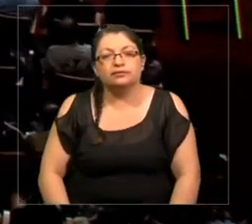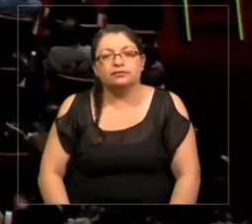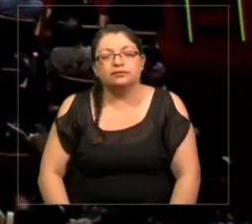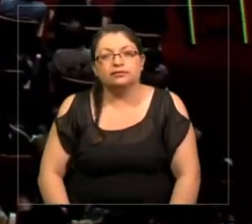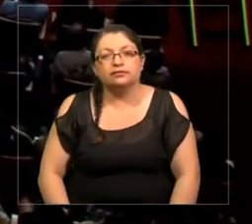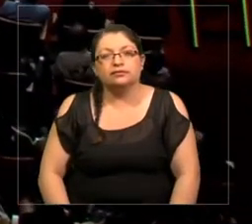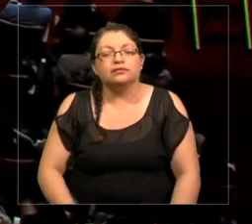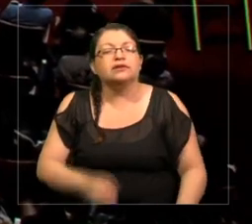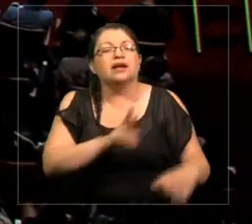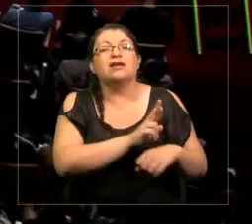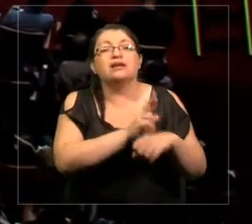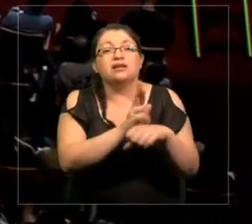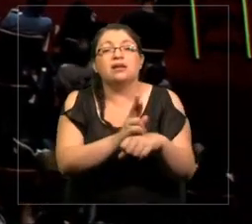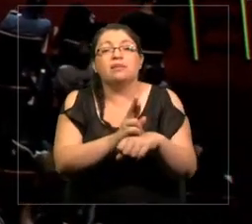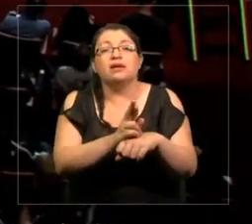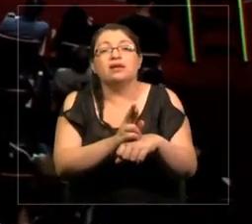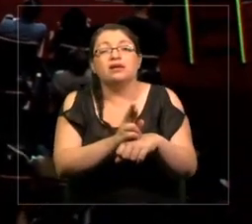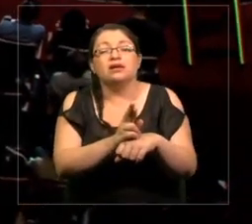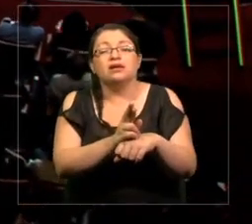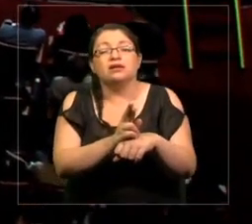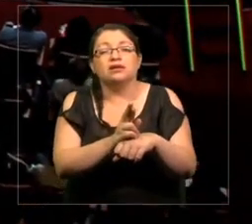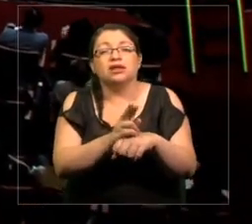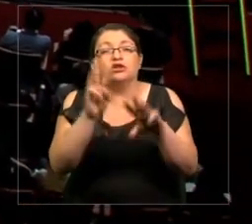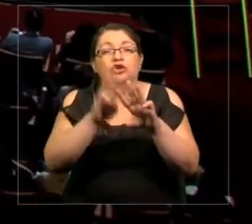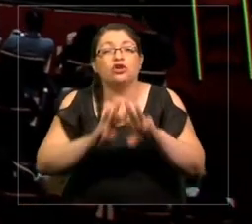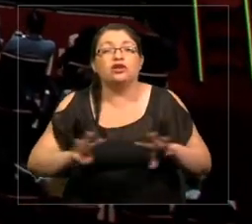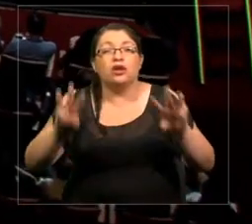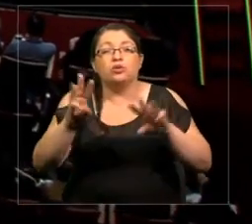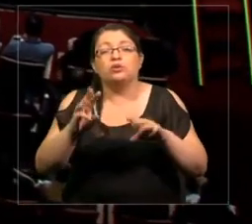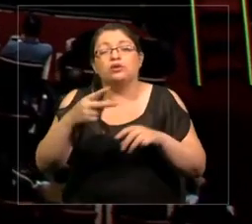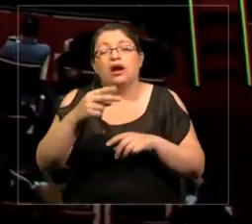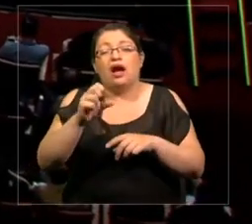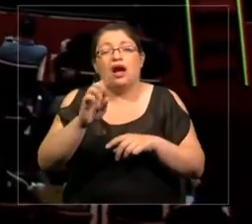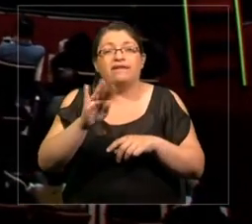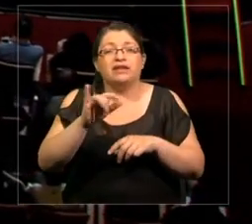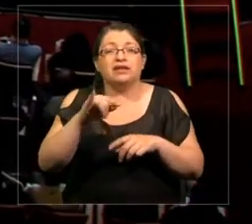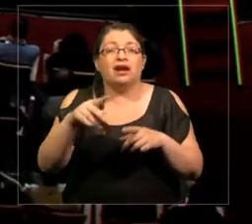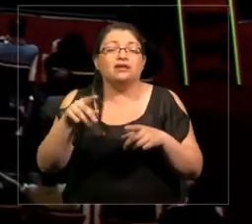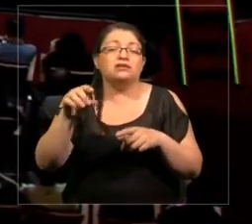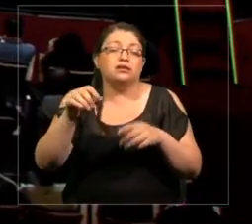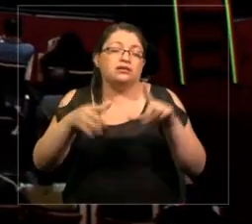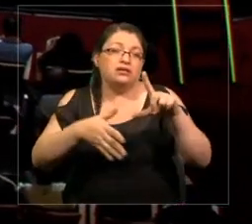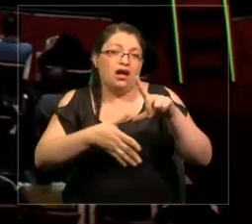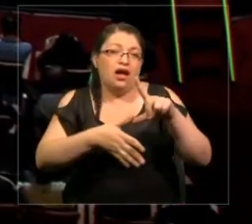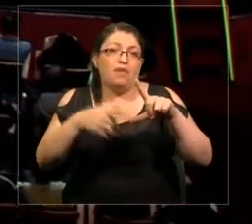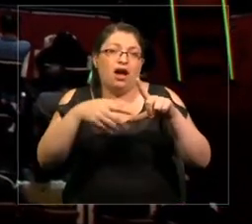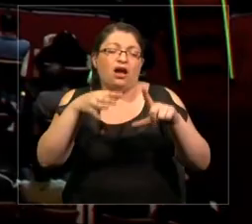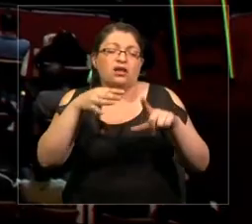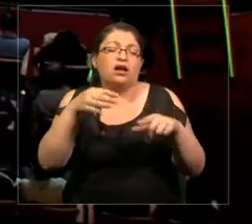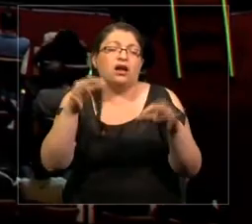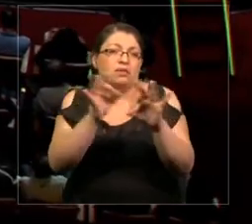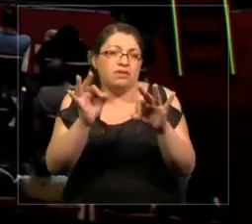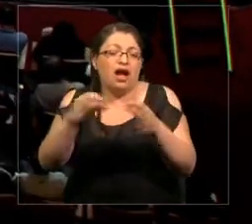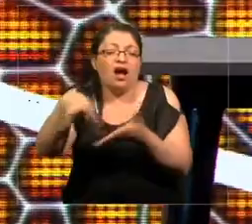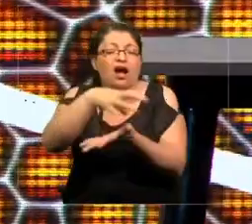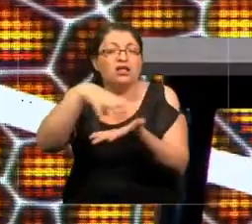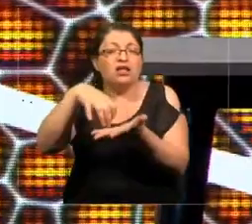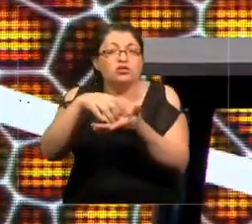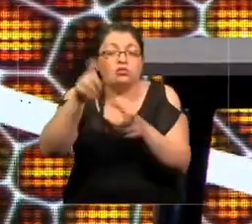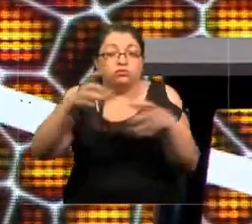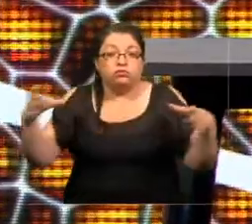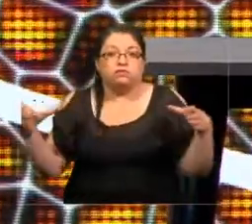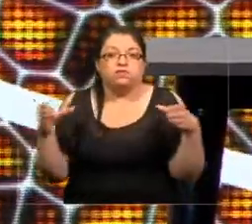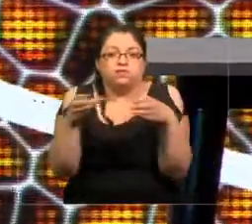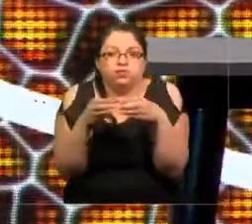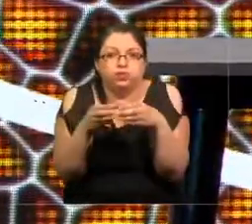representante regional de onu-hábitat para américa latina que explicaba que esta ciudad densa y compacta